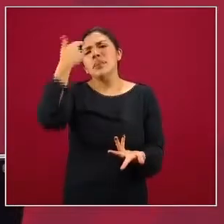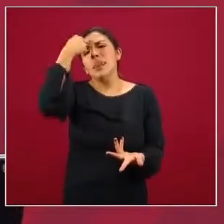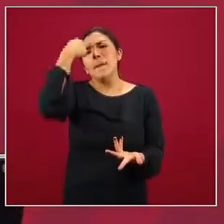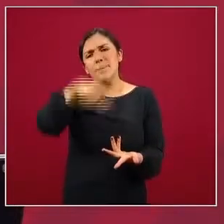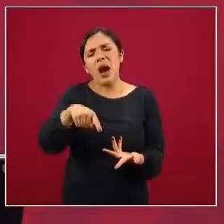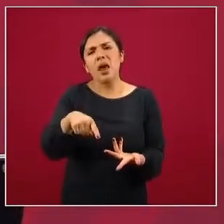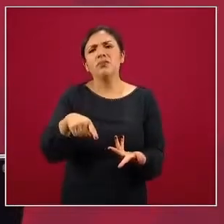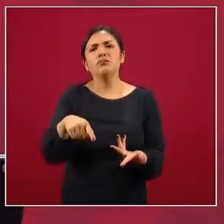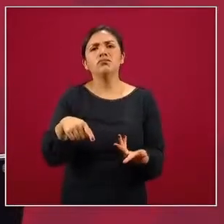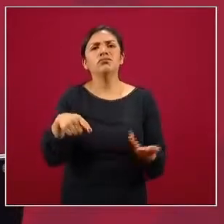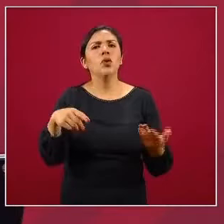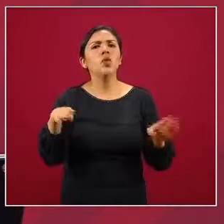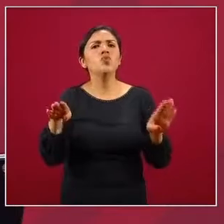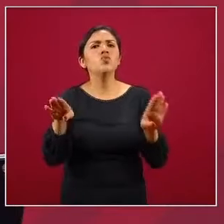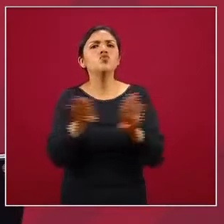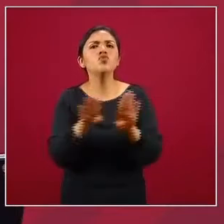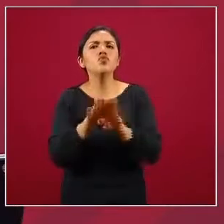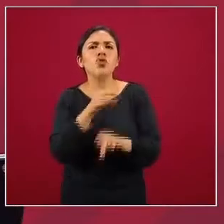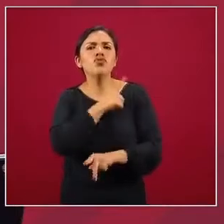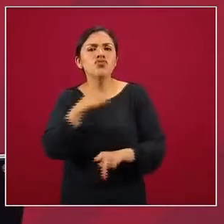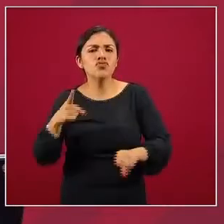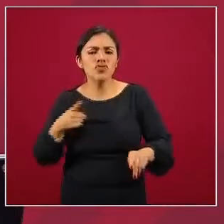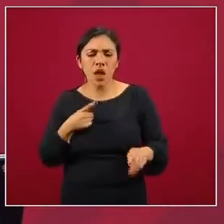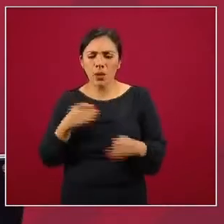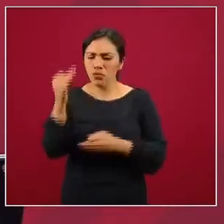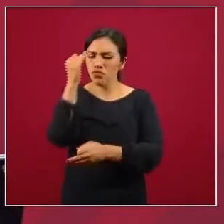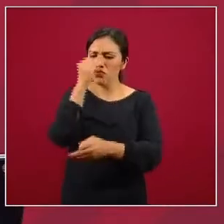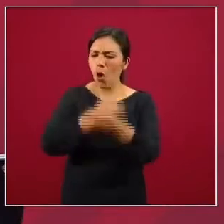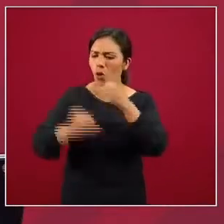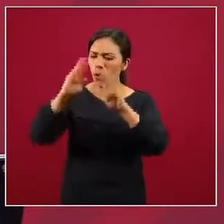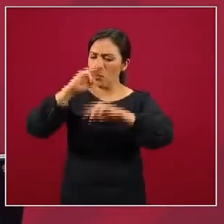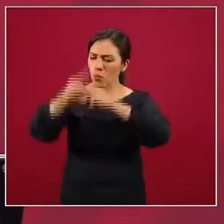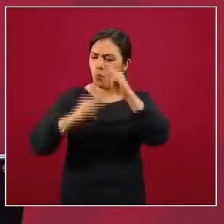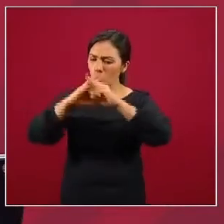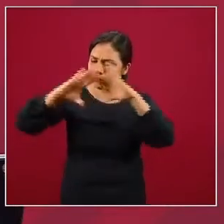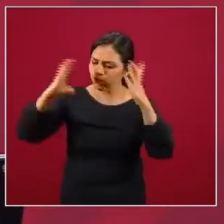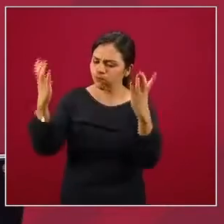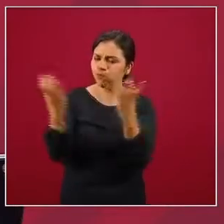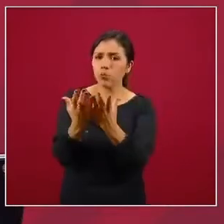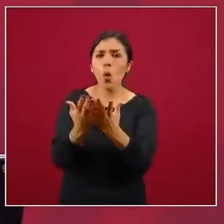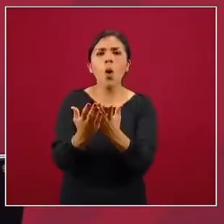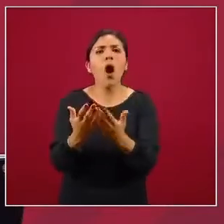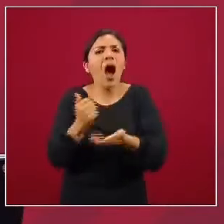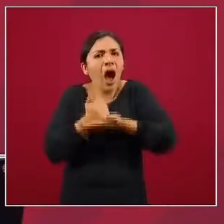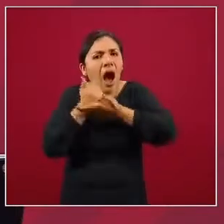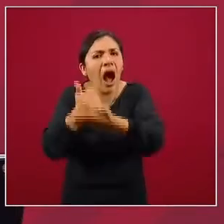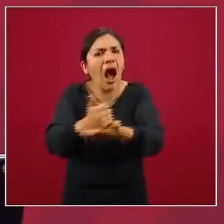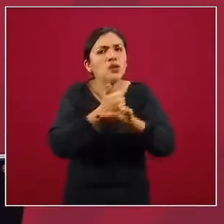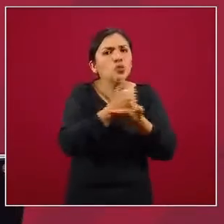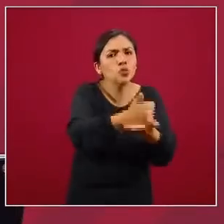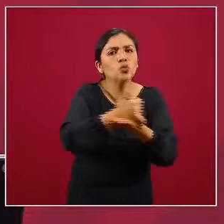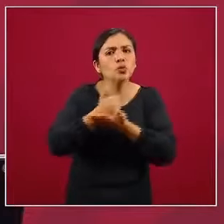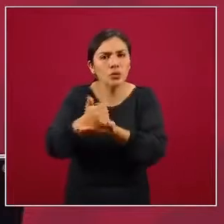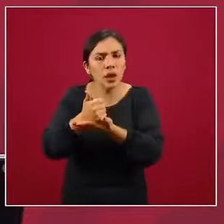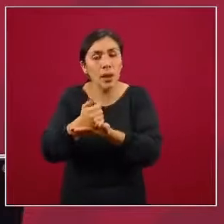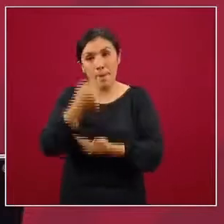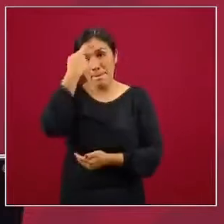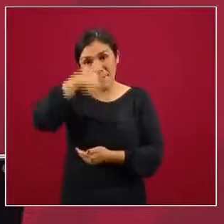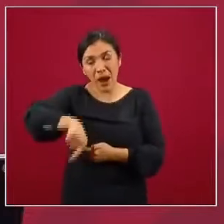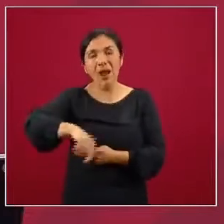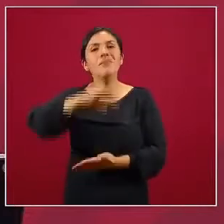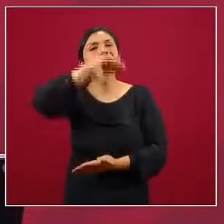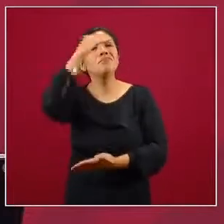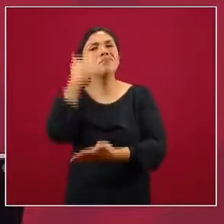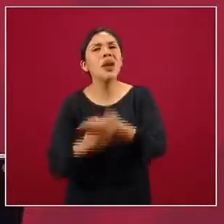para instrumentar mecanismos de cooperación global que disminuyeran el riesgo y el